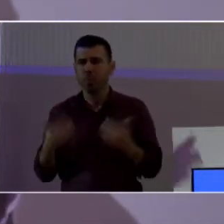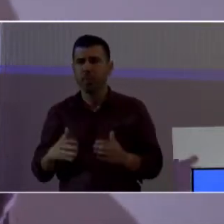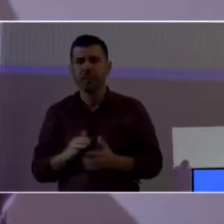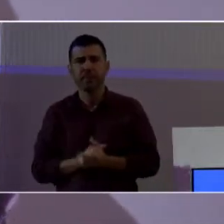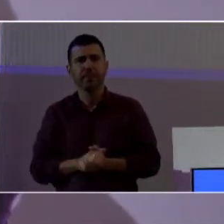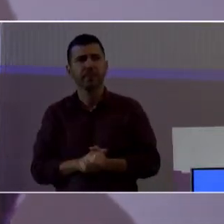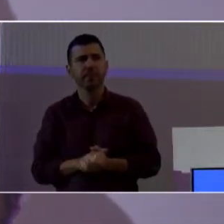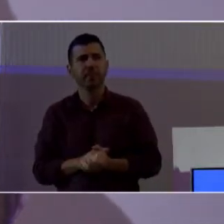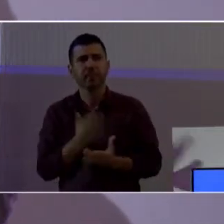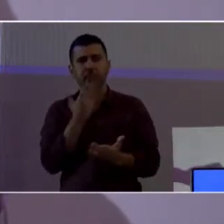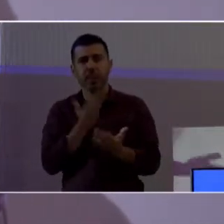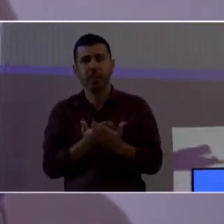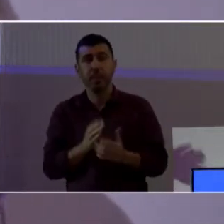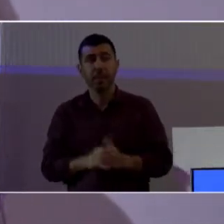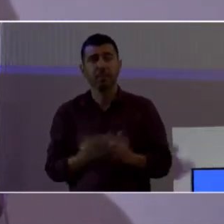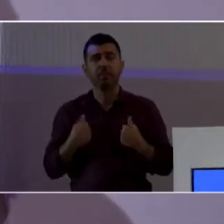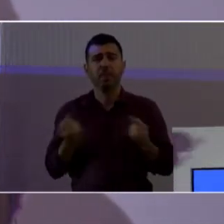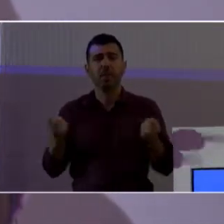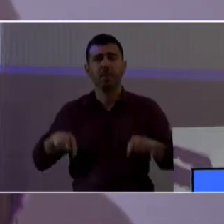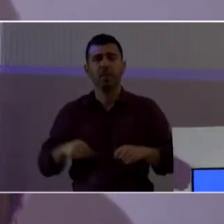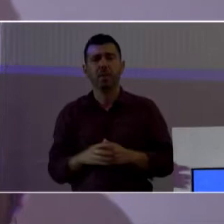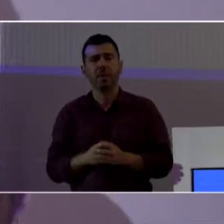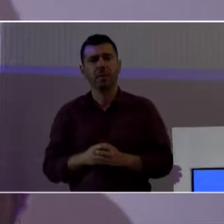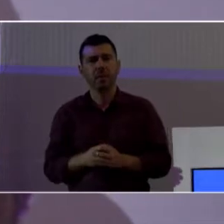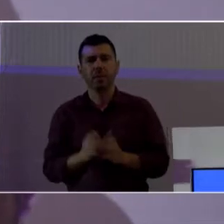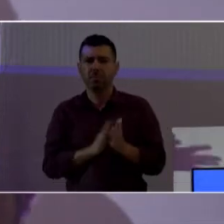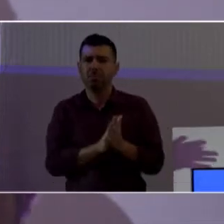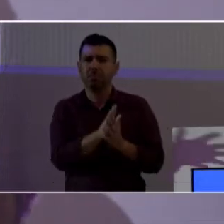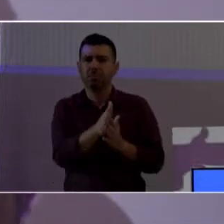todas formas, aquí también quiero pues